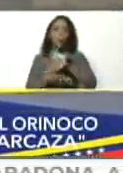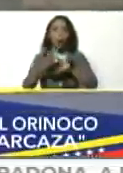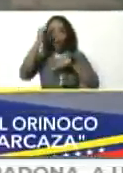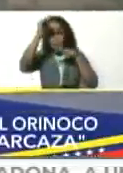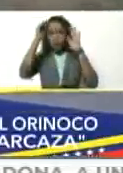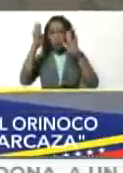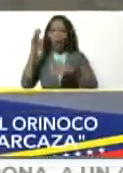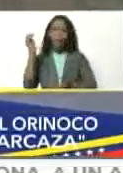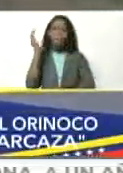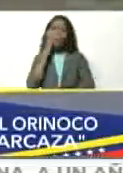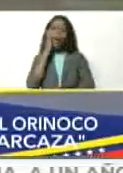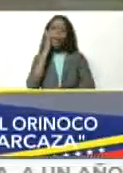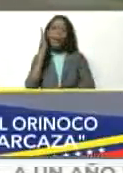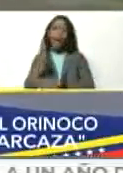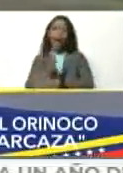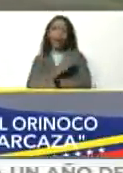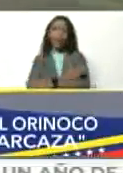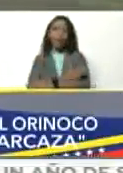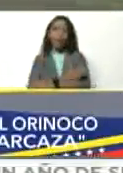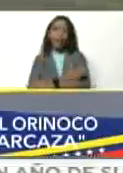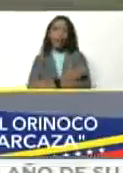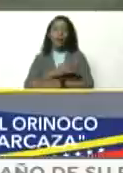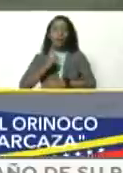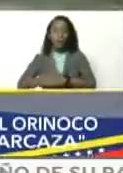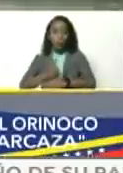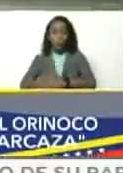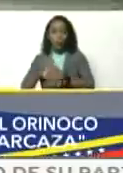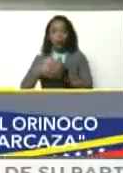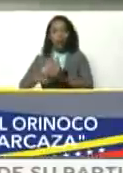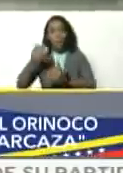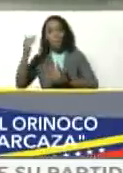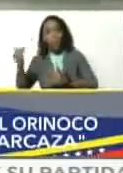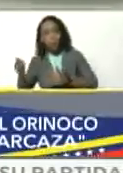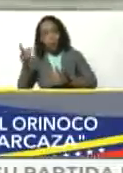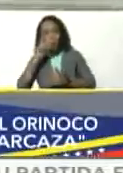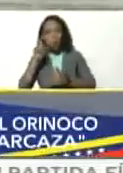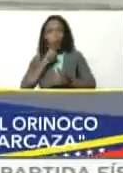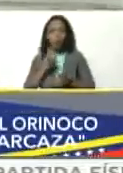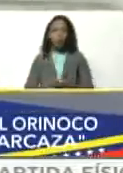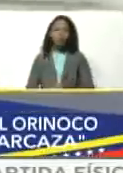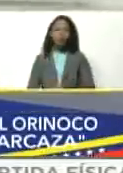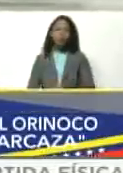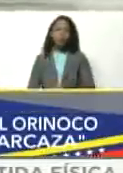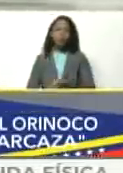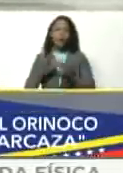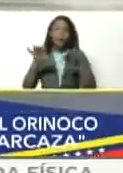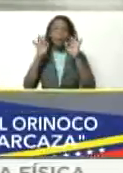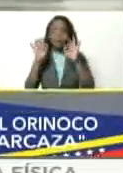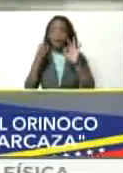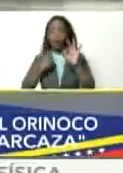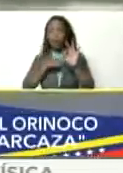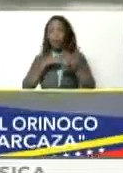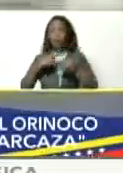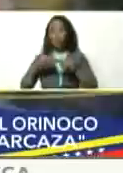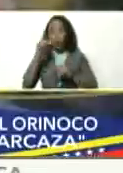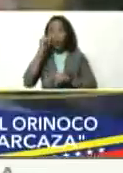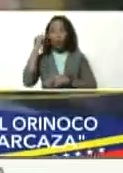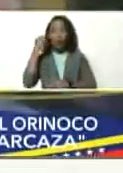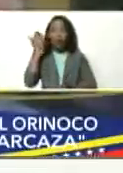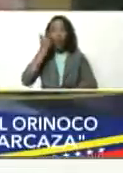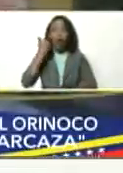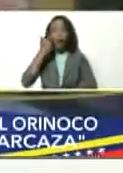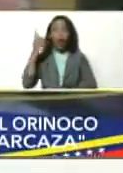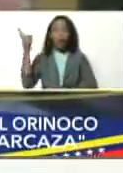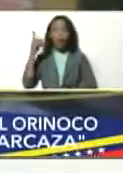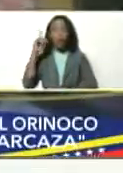la madre antes, durante y después del embarazo. Y en especial a nuestros niños guaraos, que día